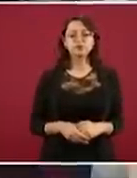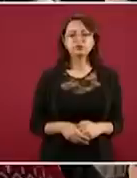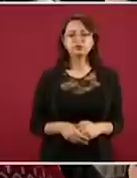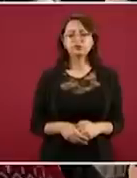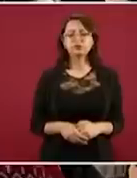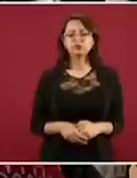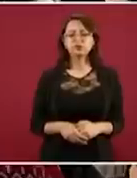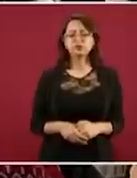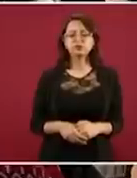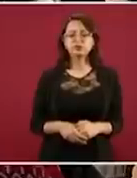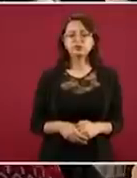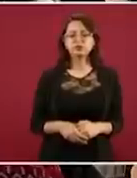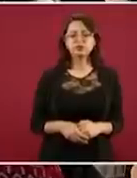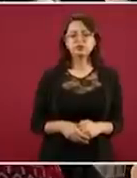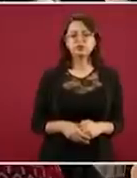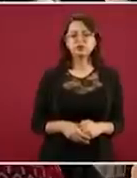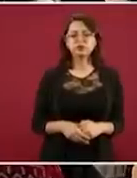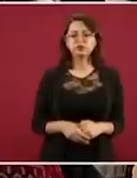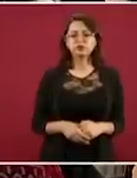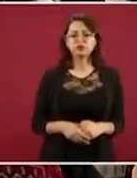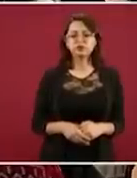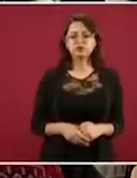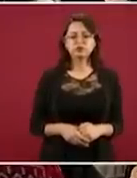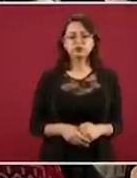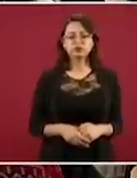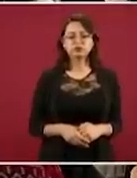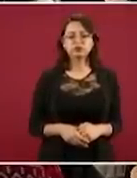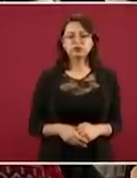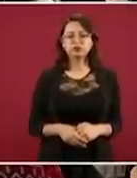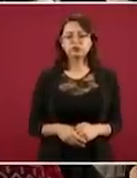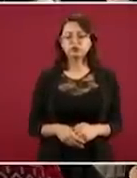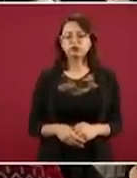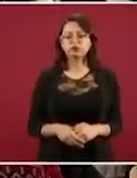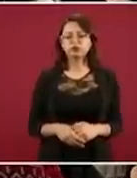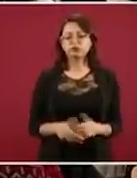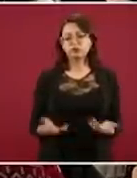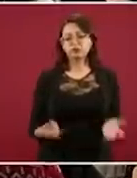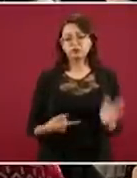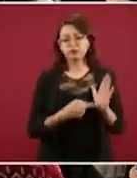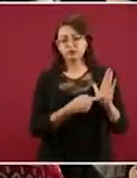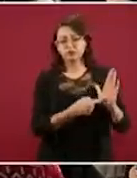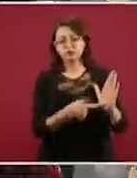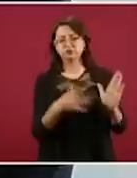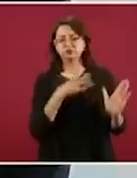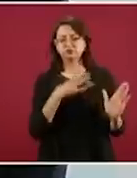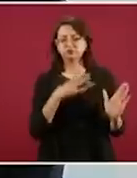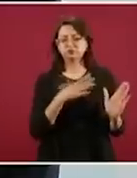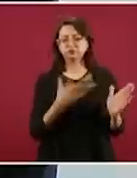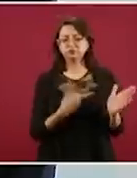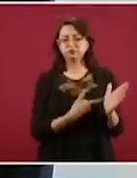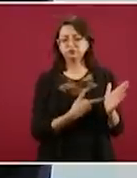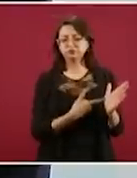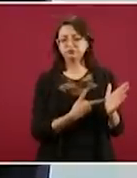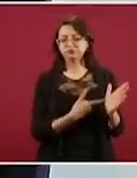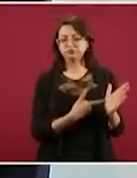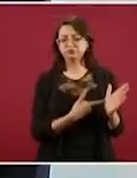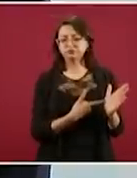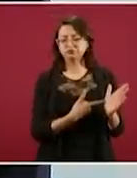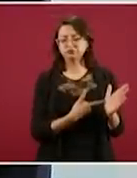quisiéramos pues que se vaya mejor, pero ahí está esto.